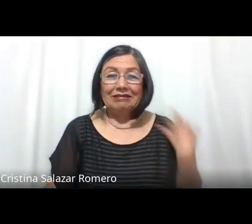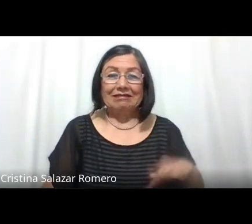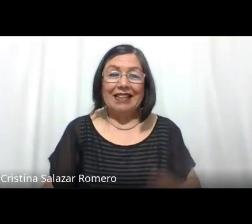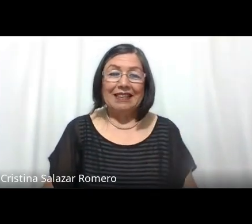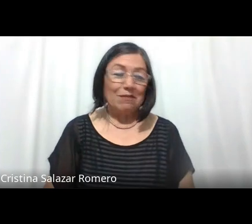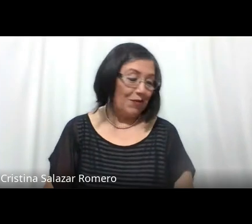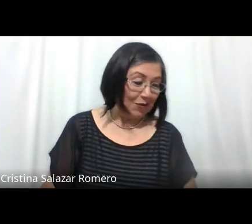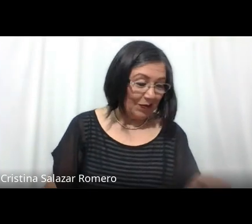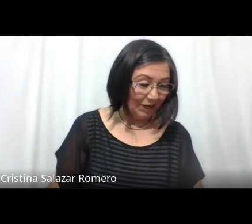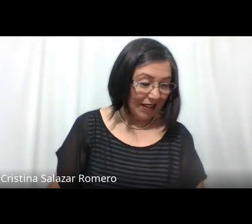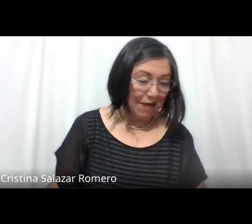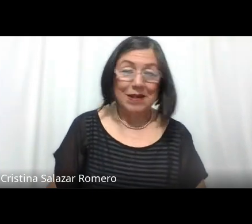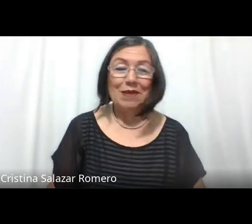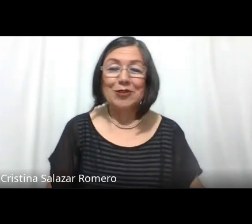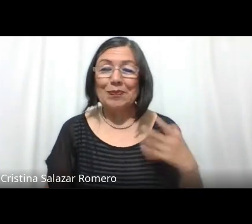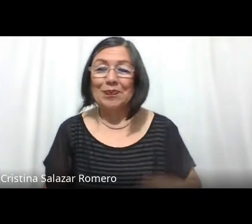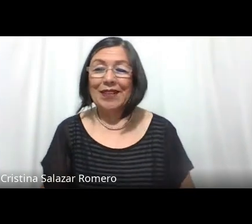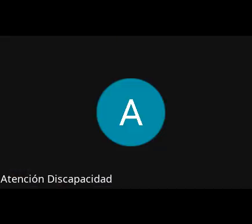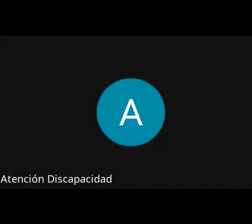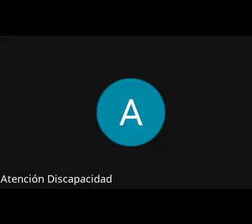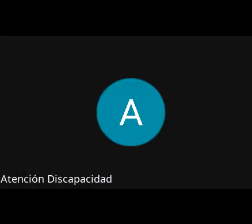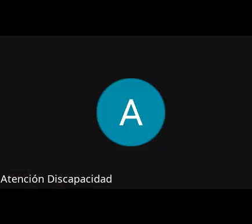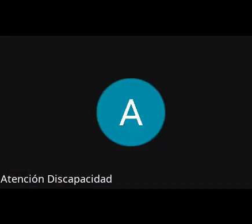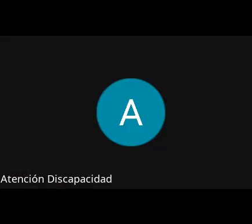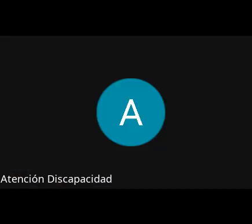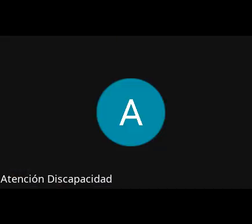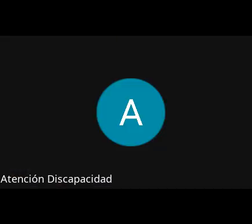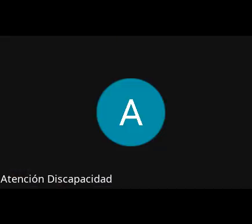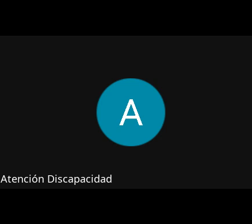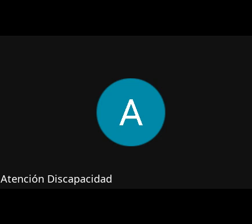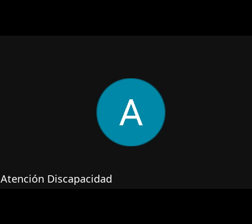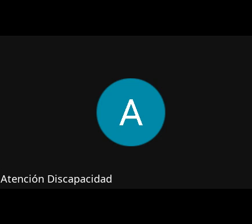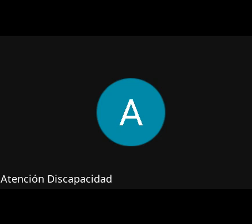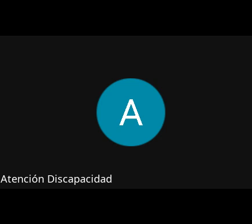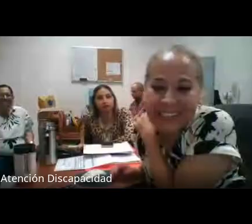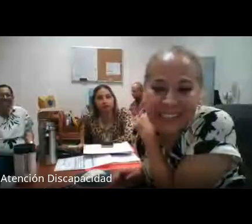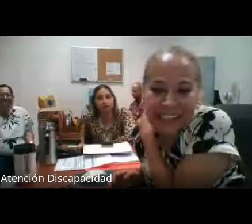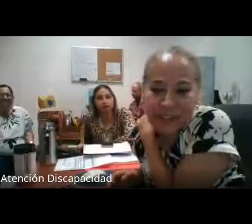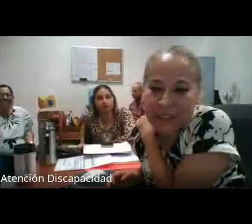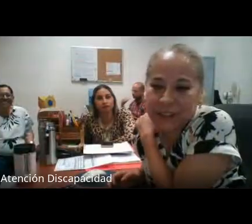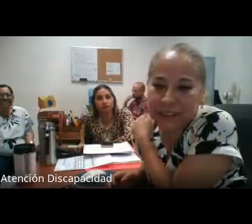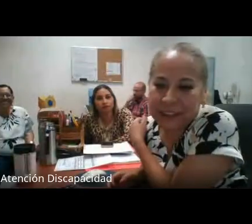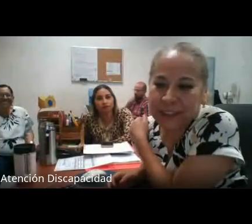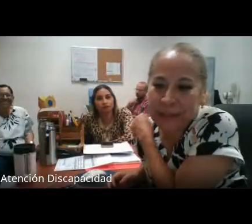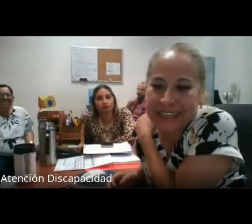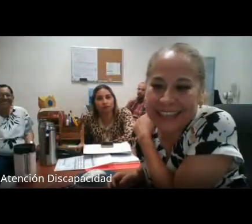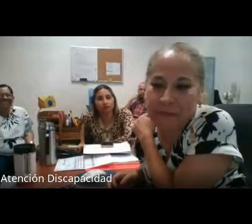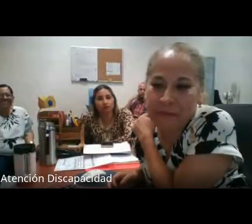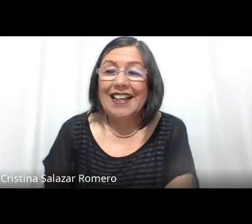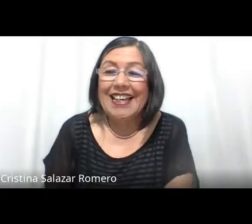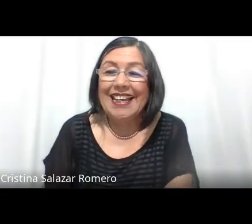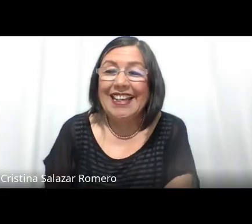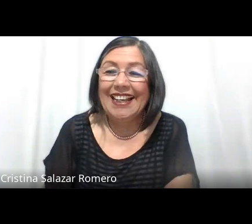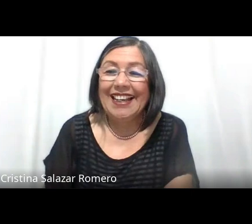pues el tiempo apremia mucho. No, muchísimas gracias. Es muy interesante y no se pasa el